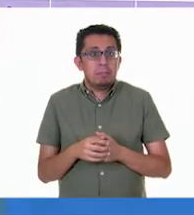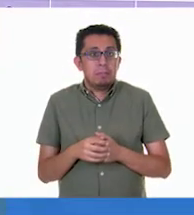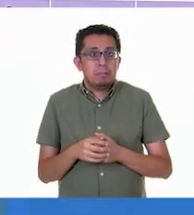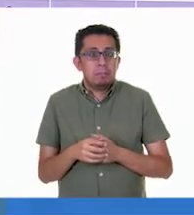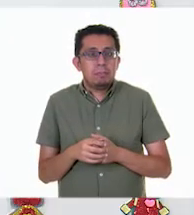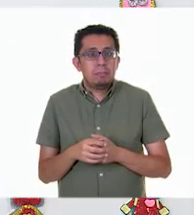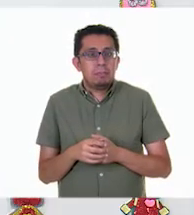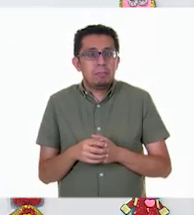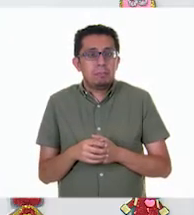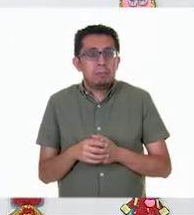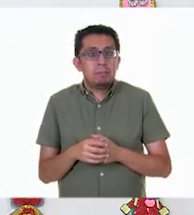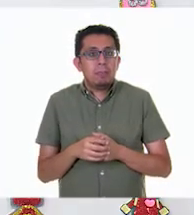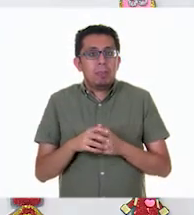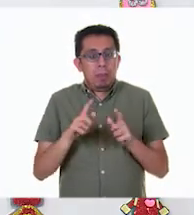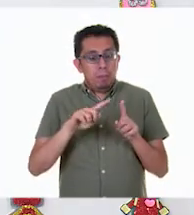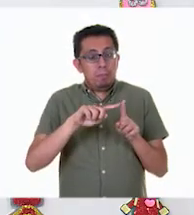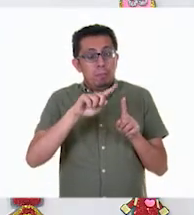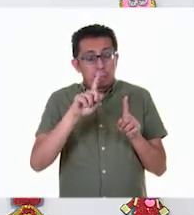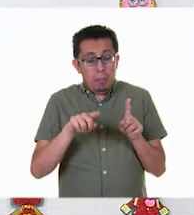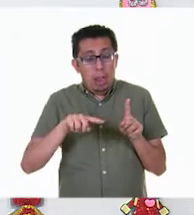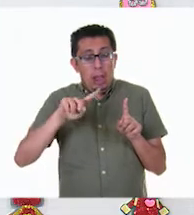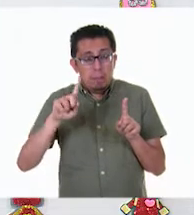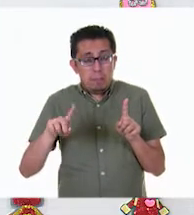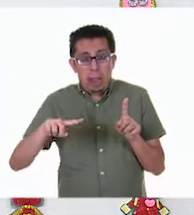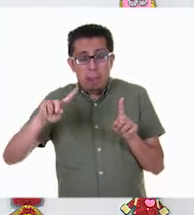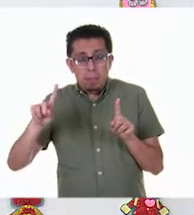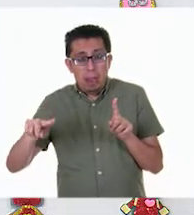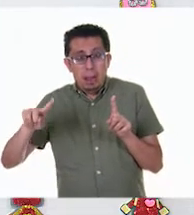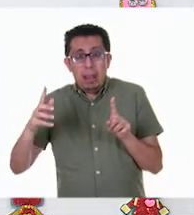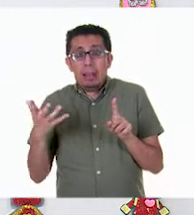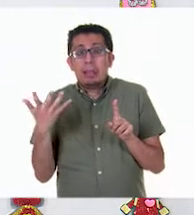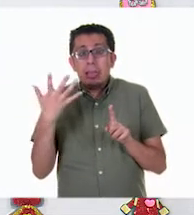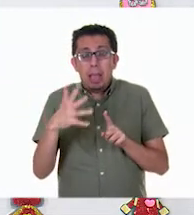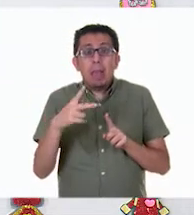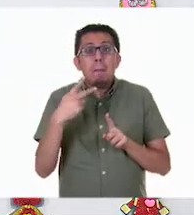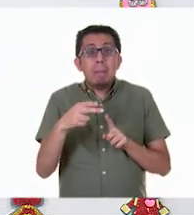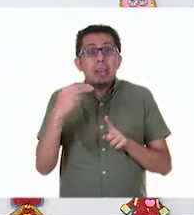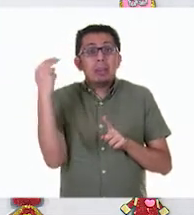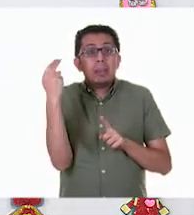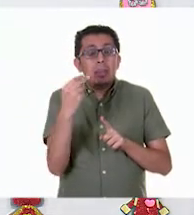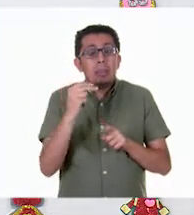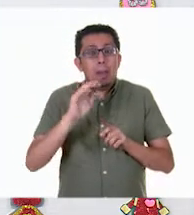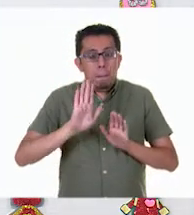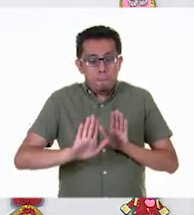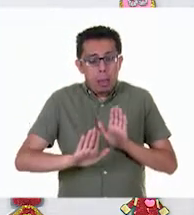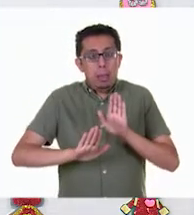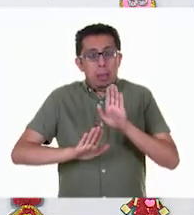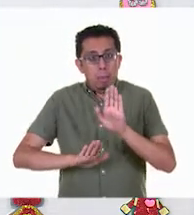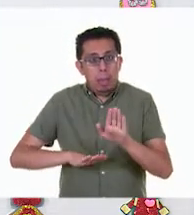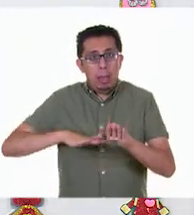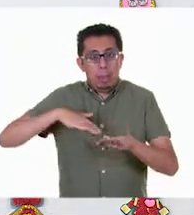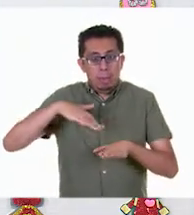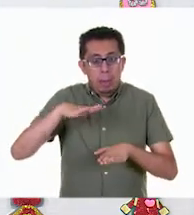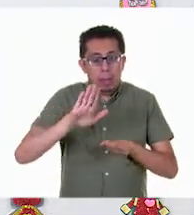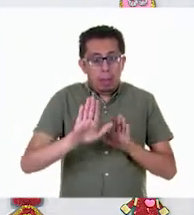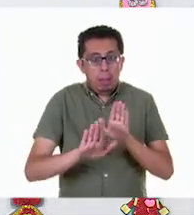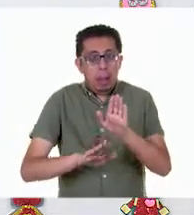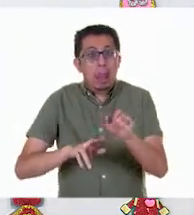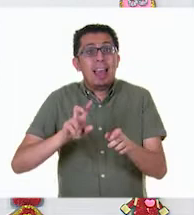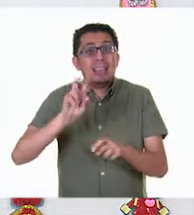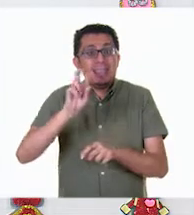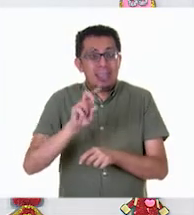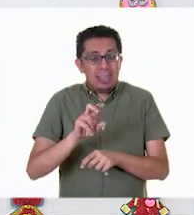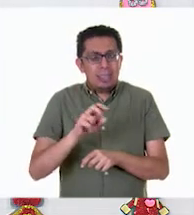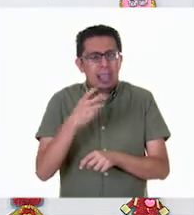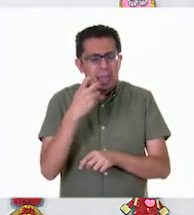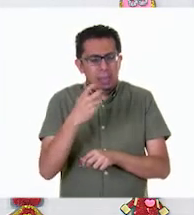10 unidades y para eso necesitó 30 pasos. Entonces, al expresar su avance